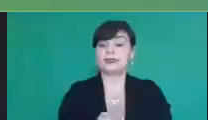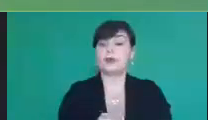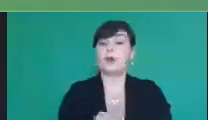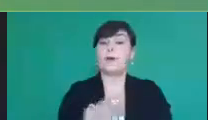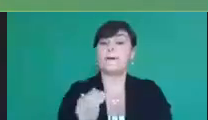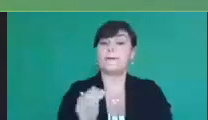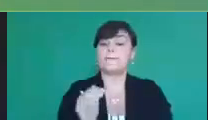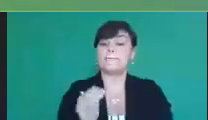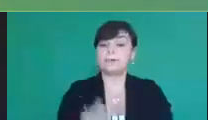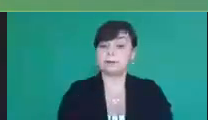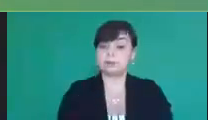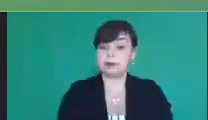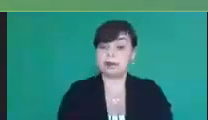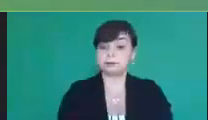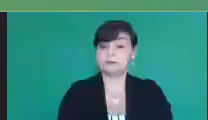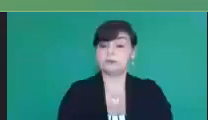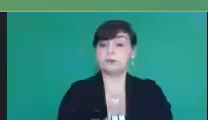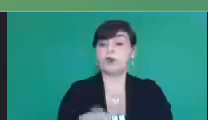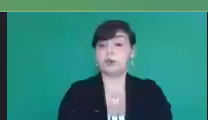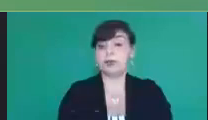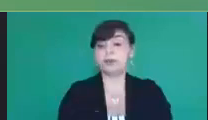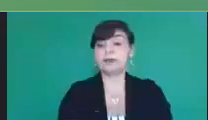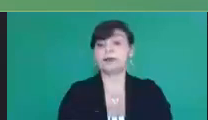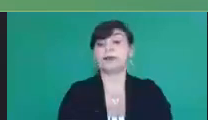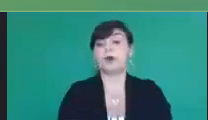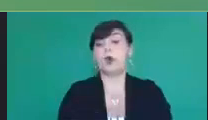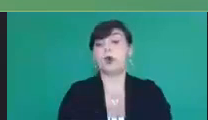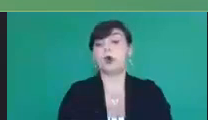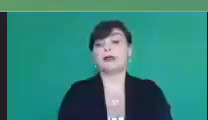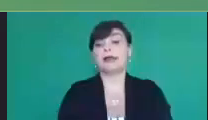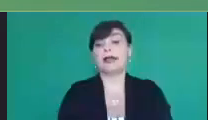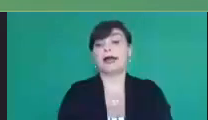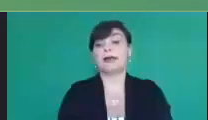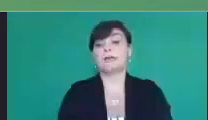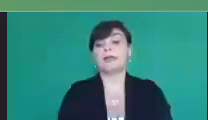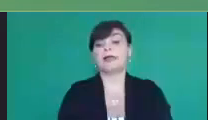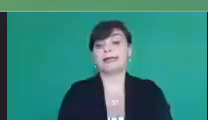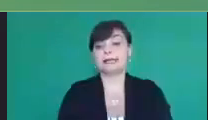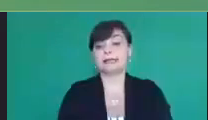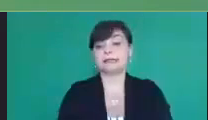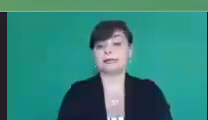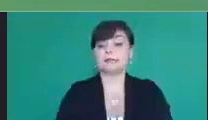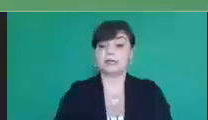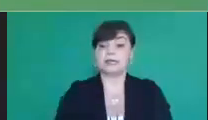muestreo bimensual, no cuentan con la